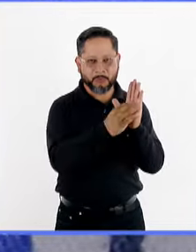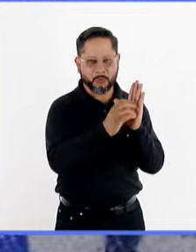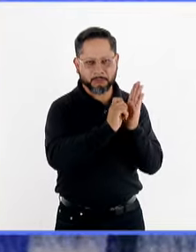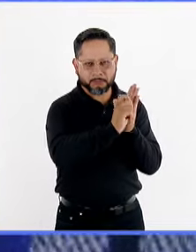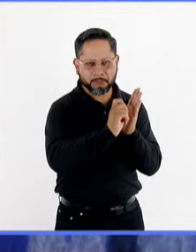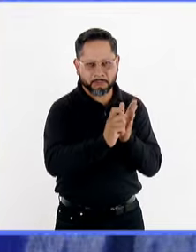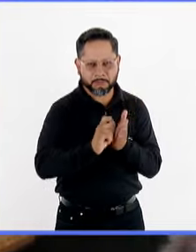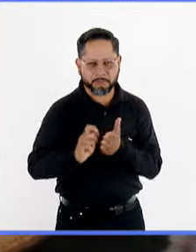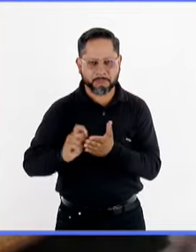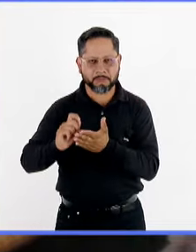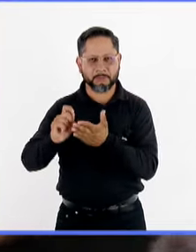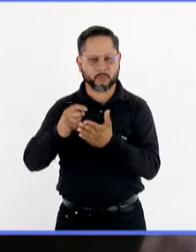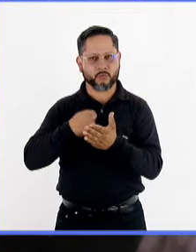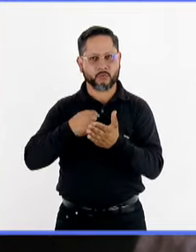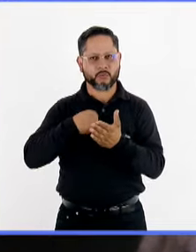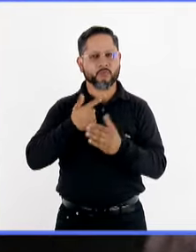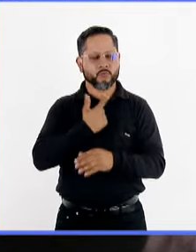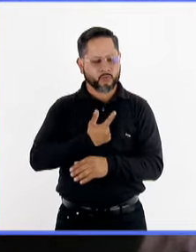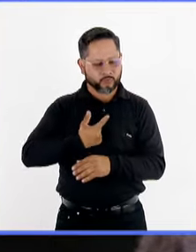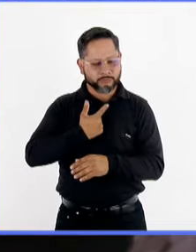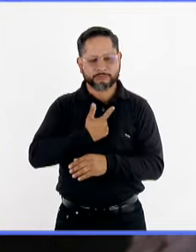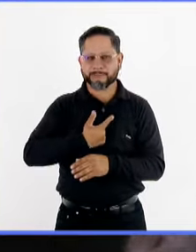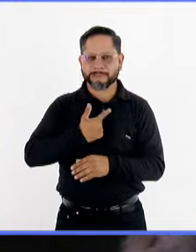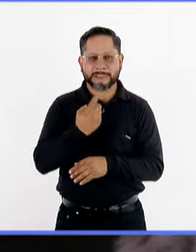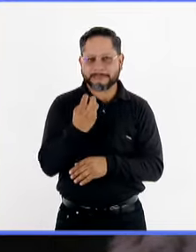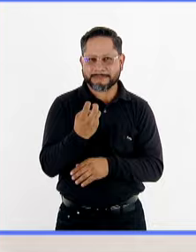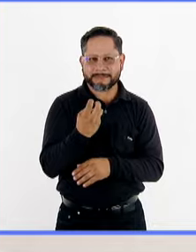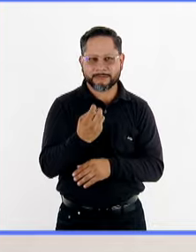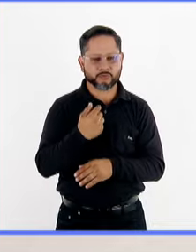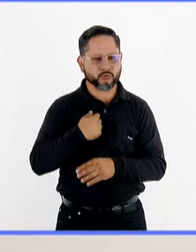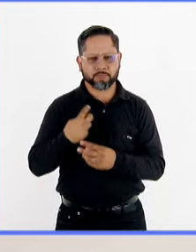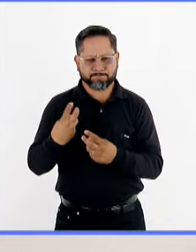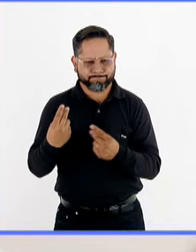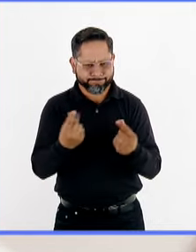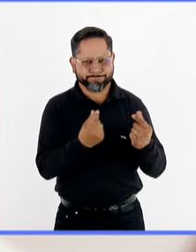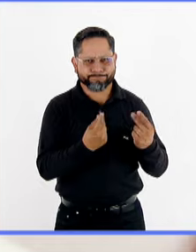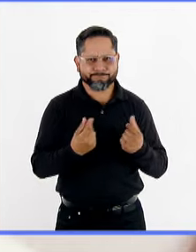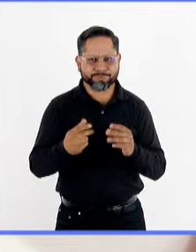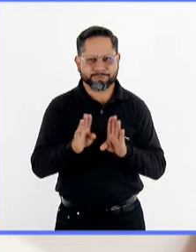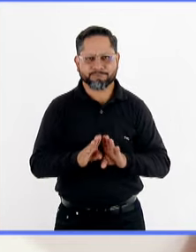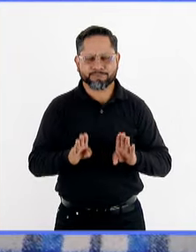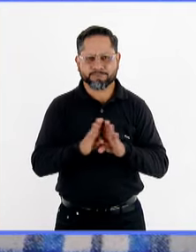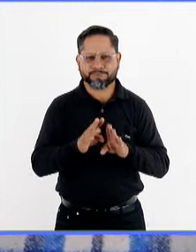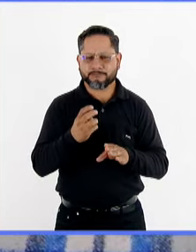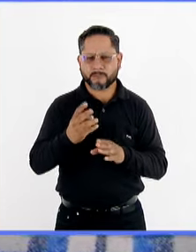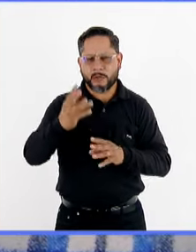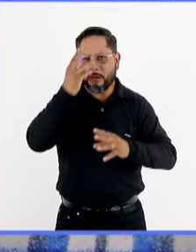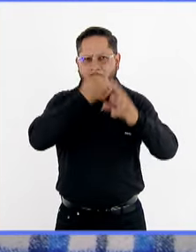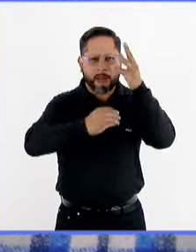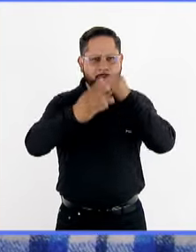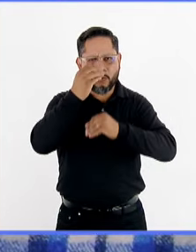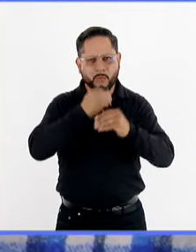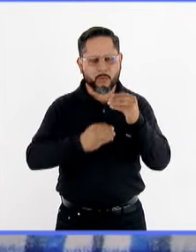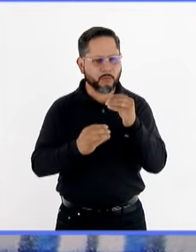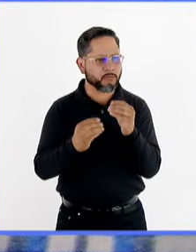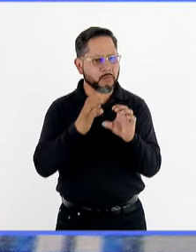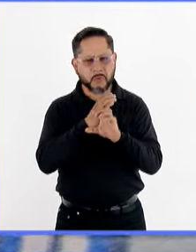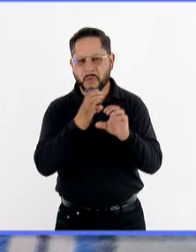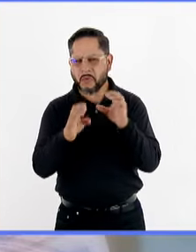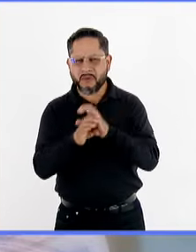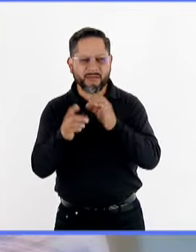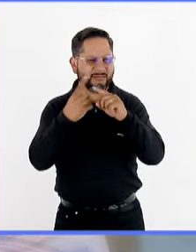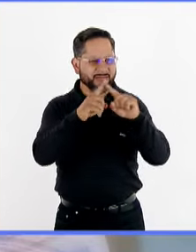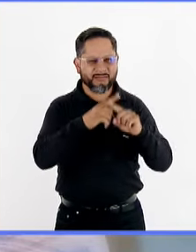Y ahí me gustaría estar como activa y aprendiendo nuevas cosas desde mi